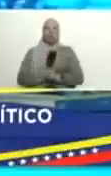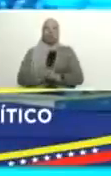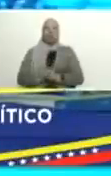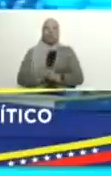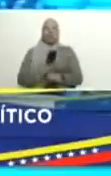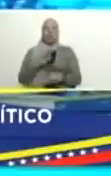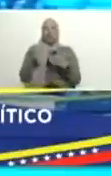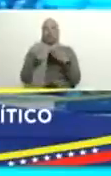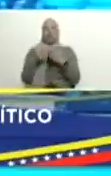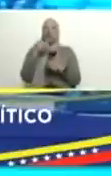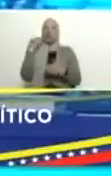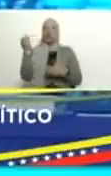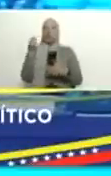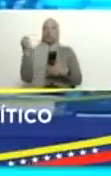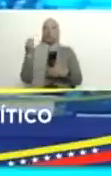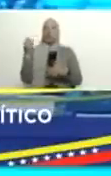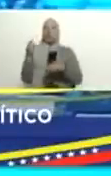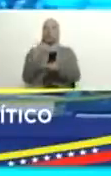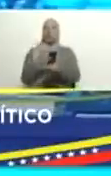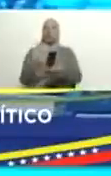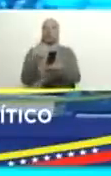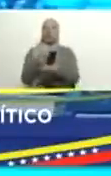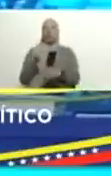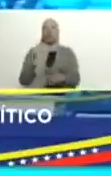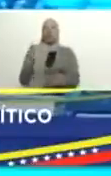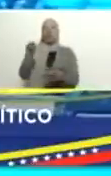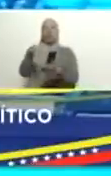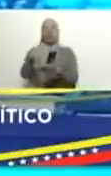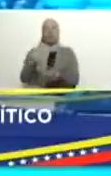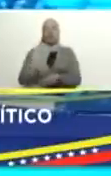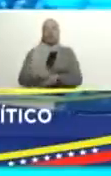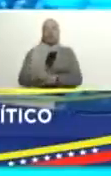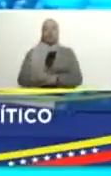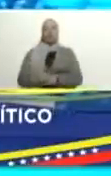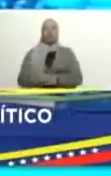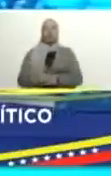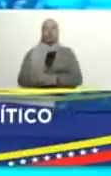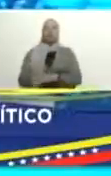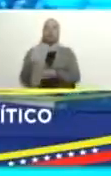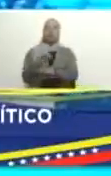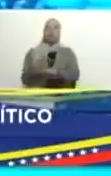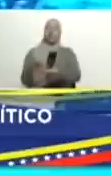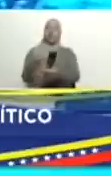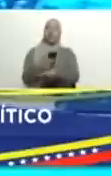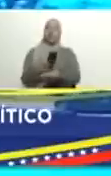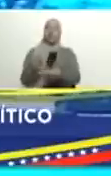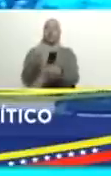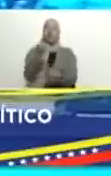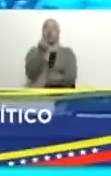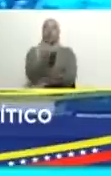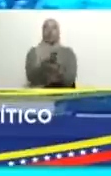juventud, el gobernador de Miranda, el gobernador de